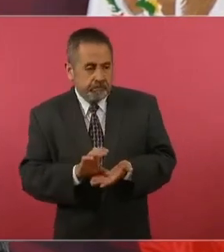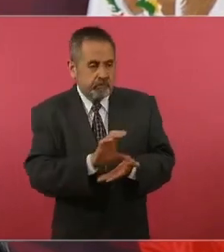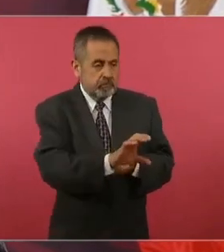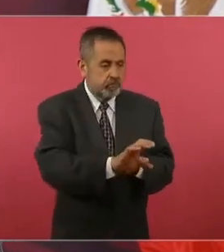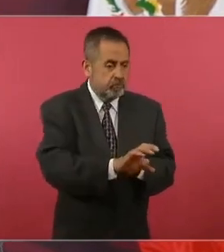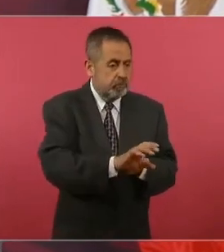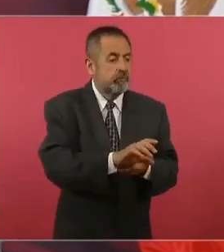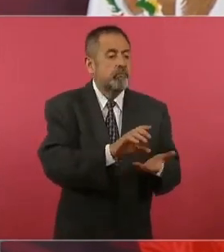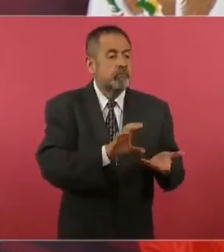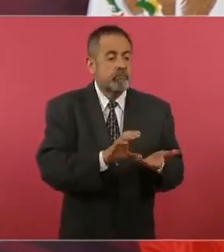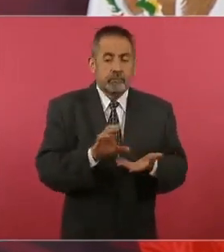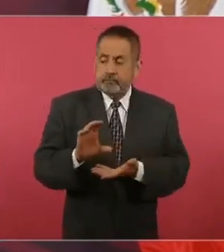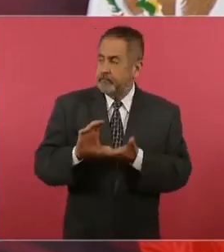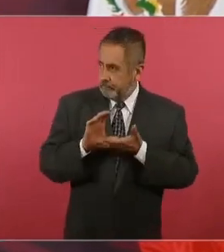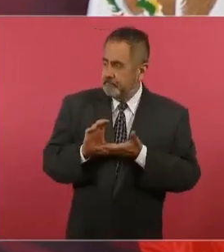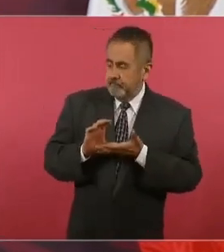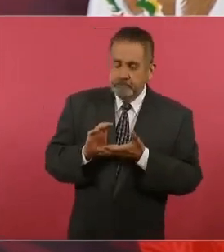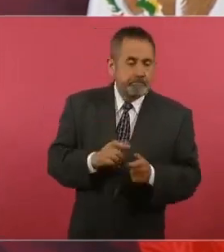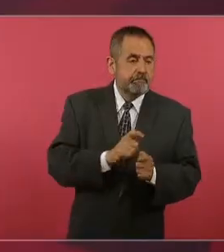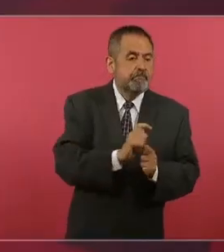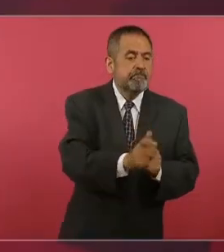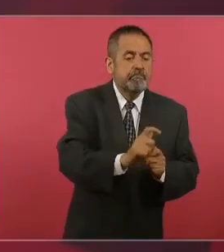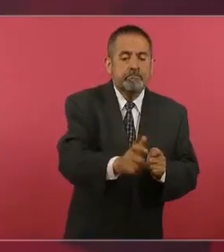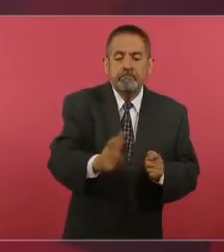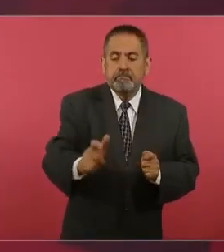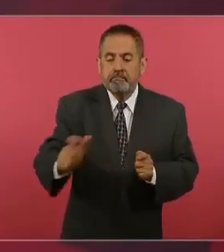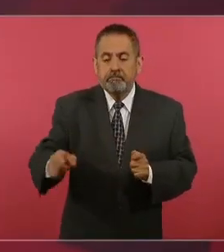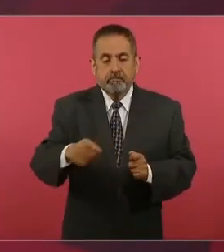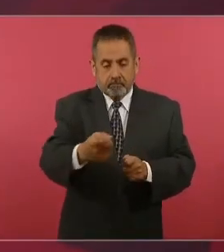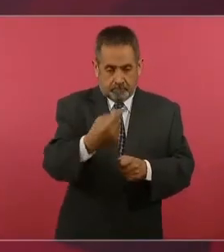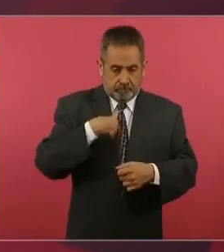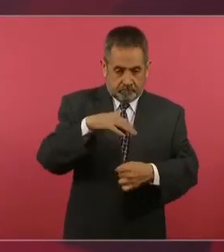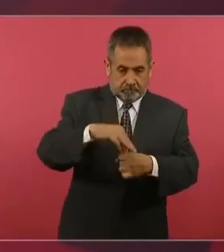para comprar votos